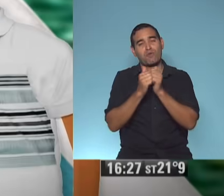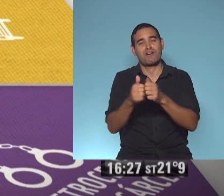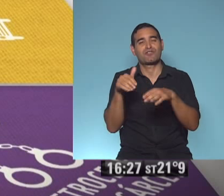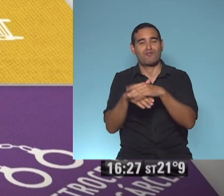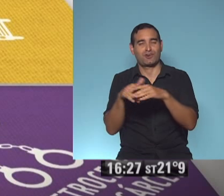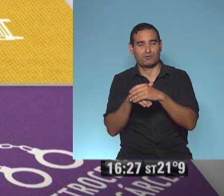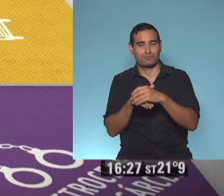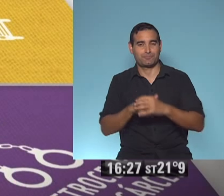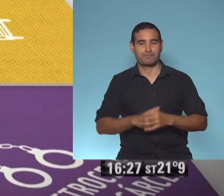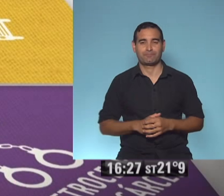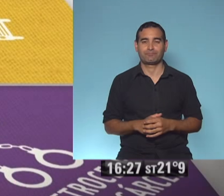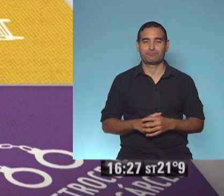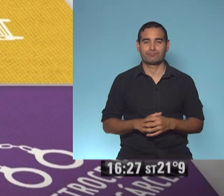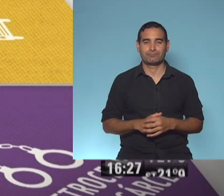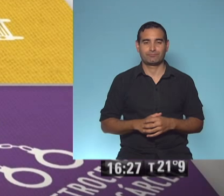banco.